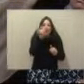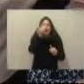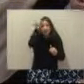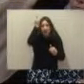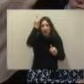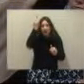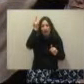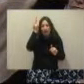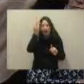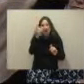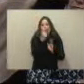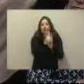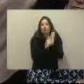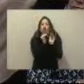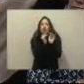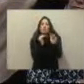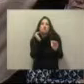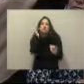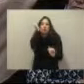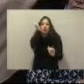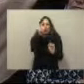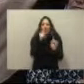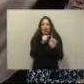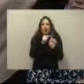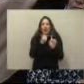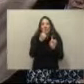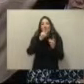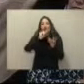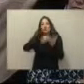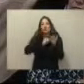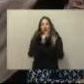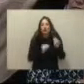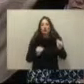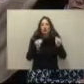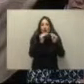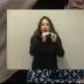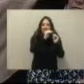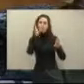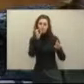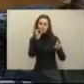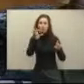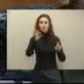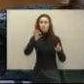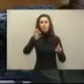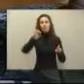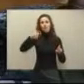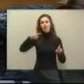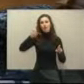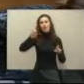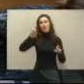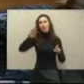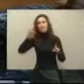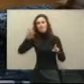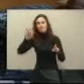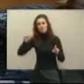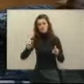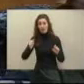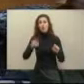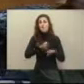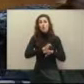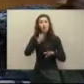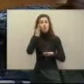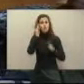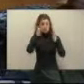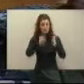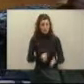próximas ocasiones cuando hable de contratación de igualdad entre hombres y mujeres. De hecho, señora consejera, yo le voy a decir la verdad, yo